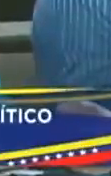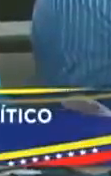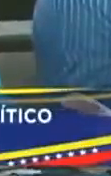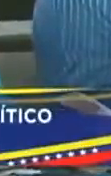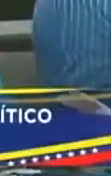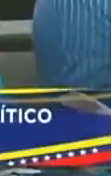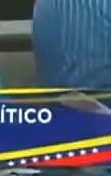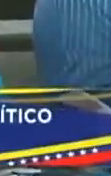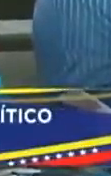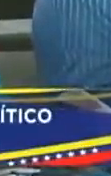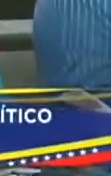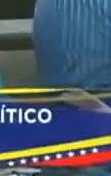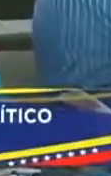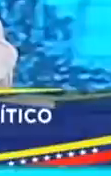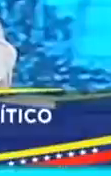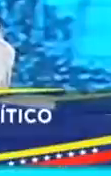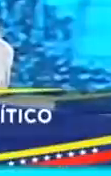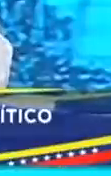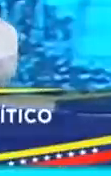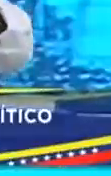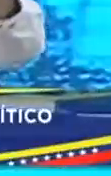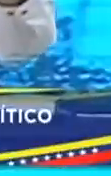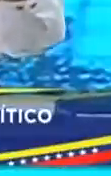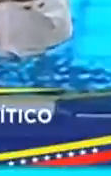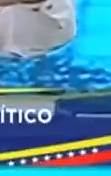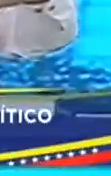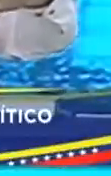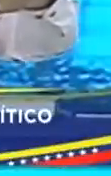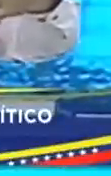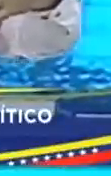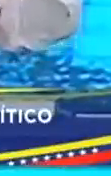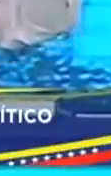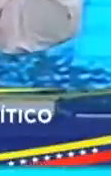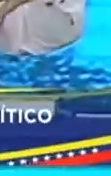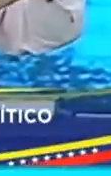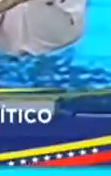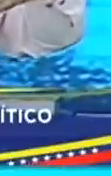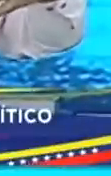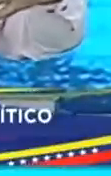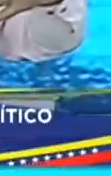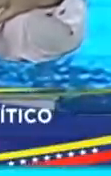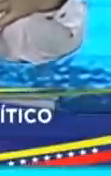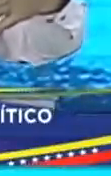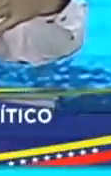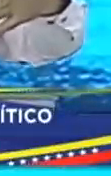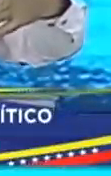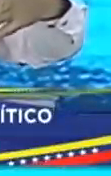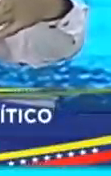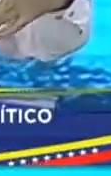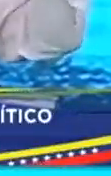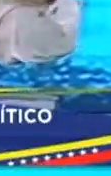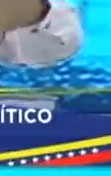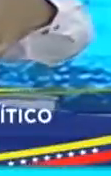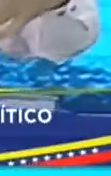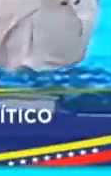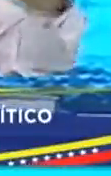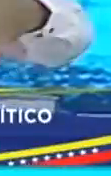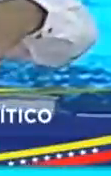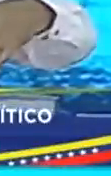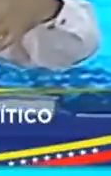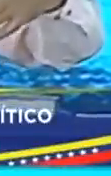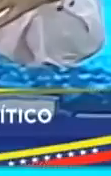Vega, San José, porque la lluvia, por lo menos aquí, fue muy fuerte, con